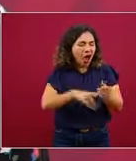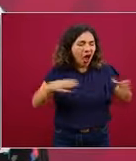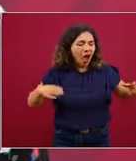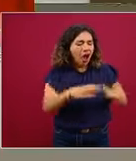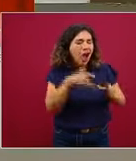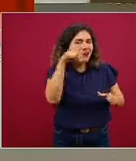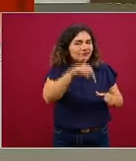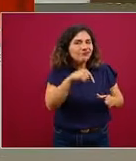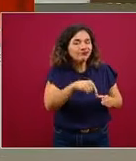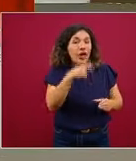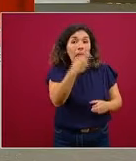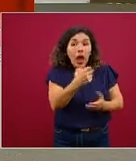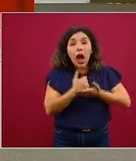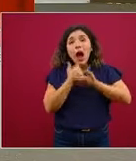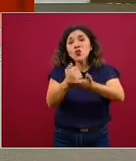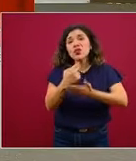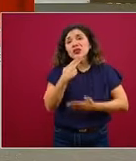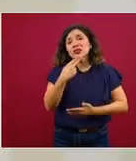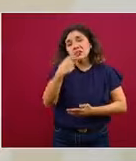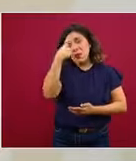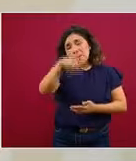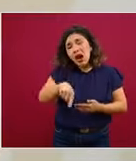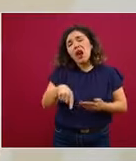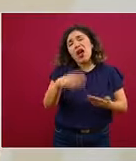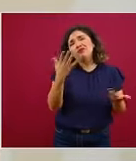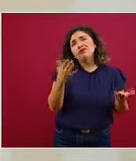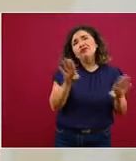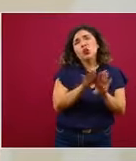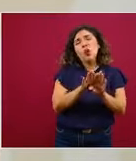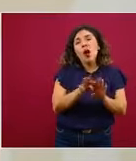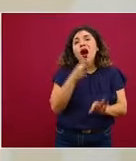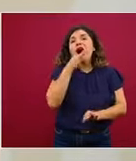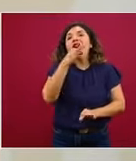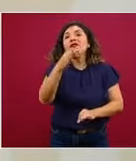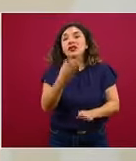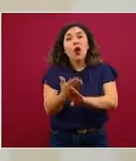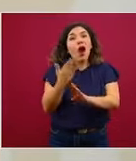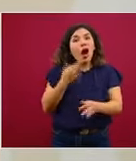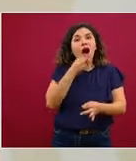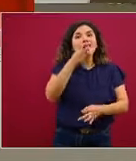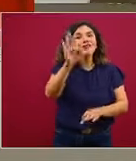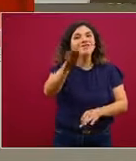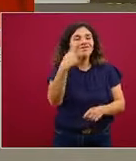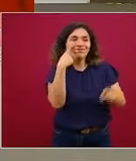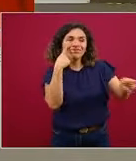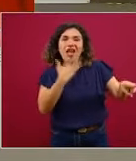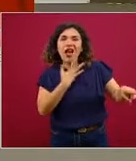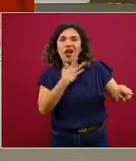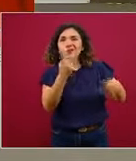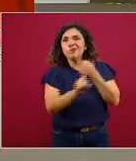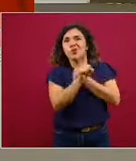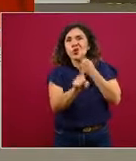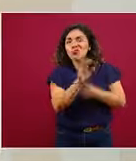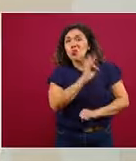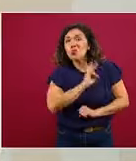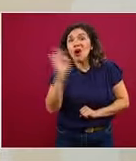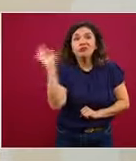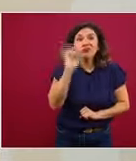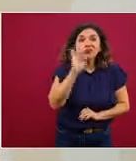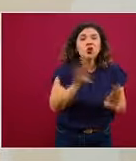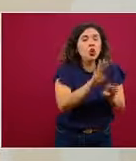los centros. Y esto puede ayudar precisamente para alertar, o más bien poder que los canalicen